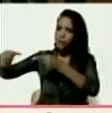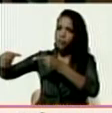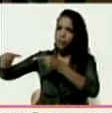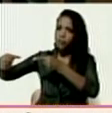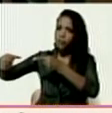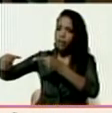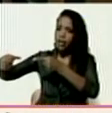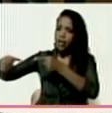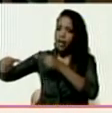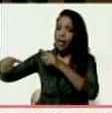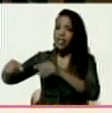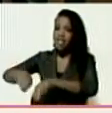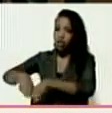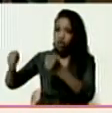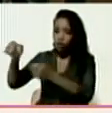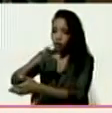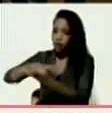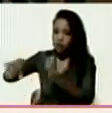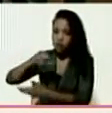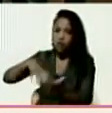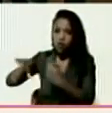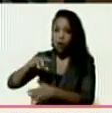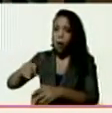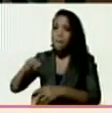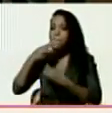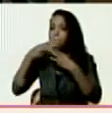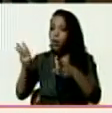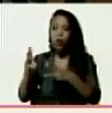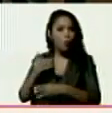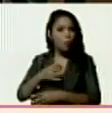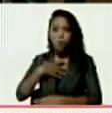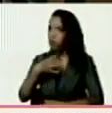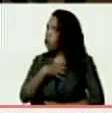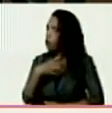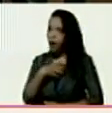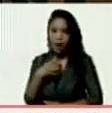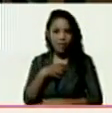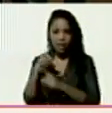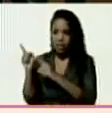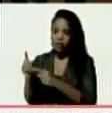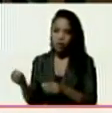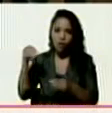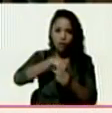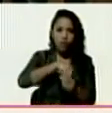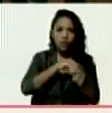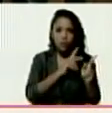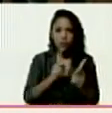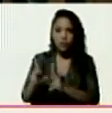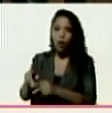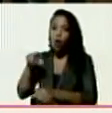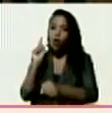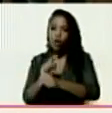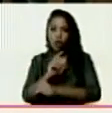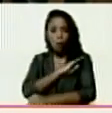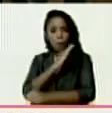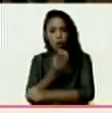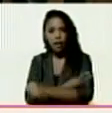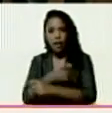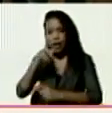la confrontación y destrucción de los poderes públicos no puede ser parte de la Agenda 2020 del único poder que es